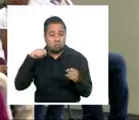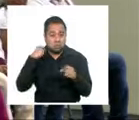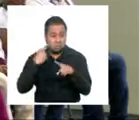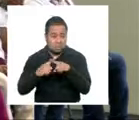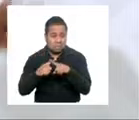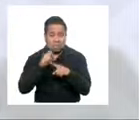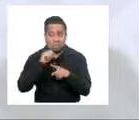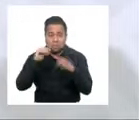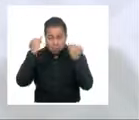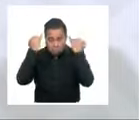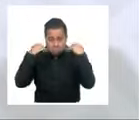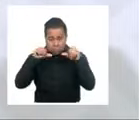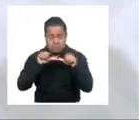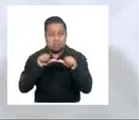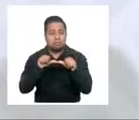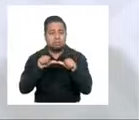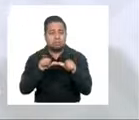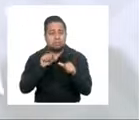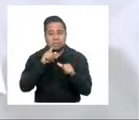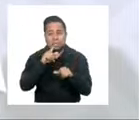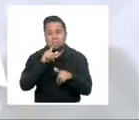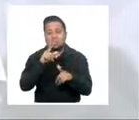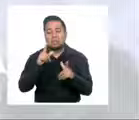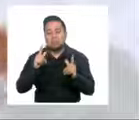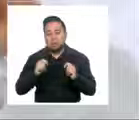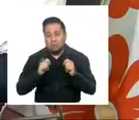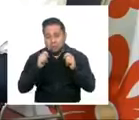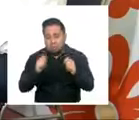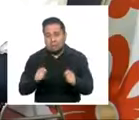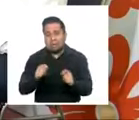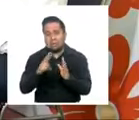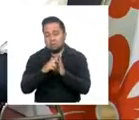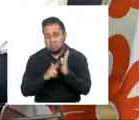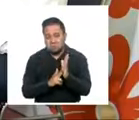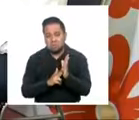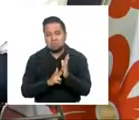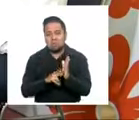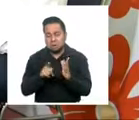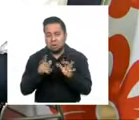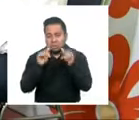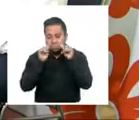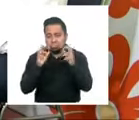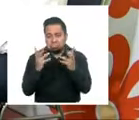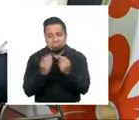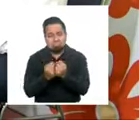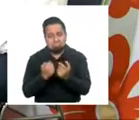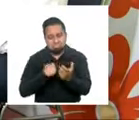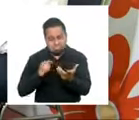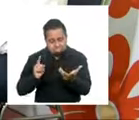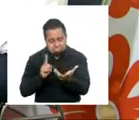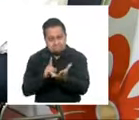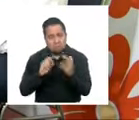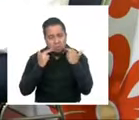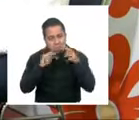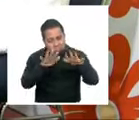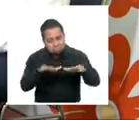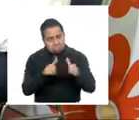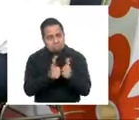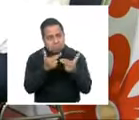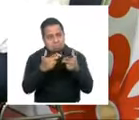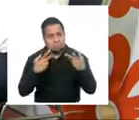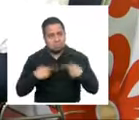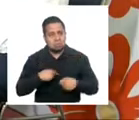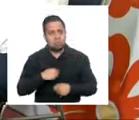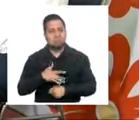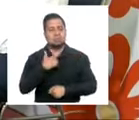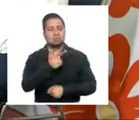Tututepec, de Juquila, Tonameca, Huatulco, y ahí estuvimos haciendo la asamblea comunitaria, y a mí